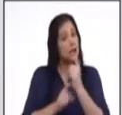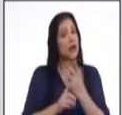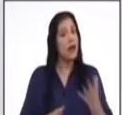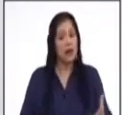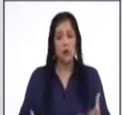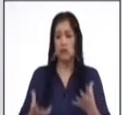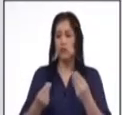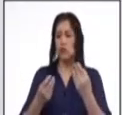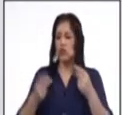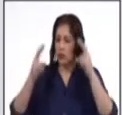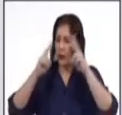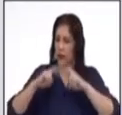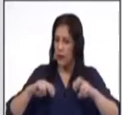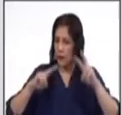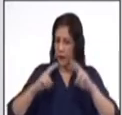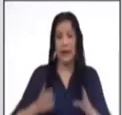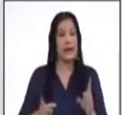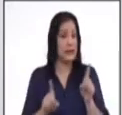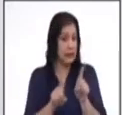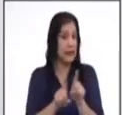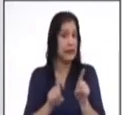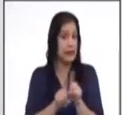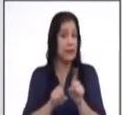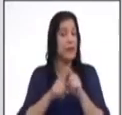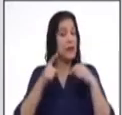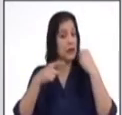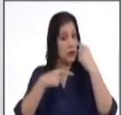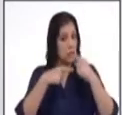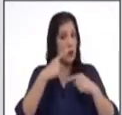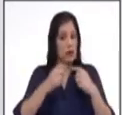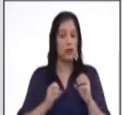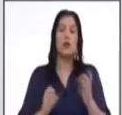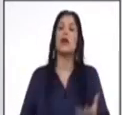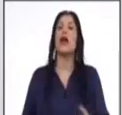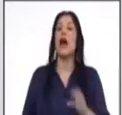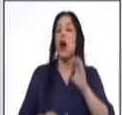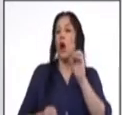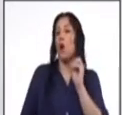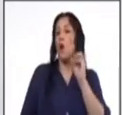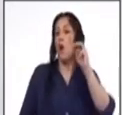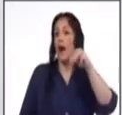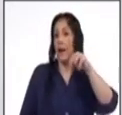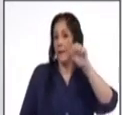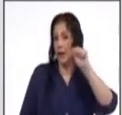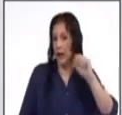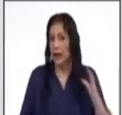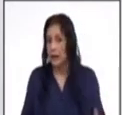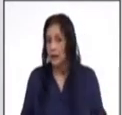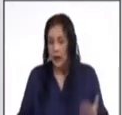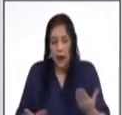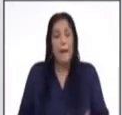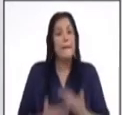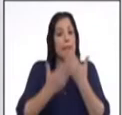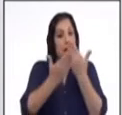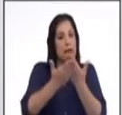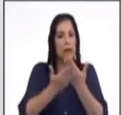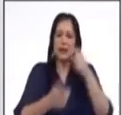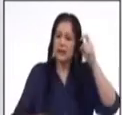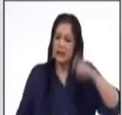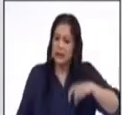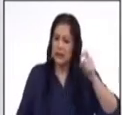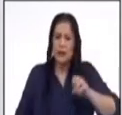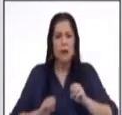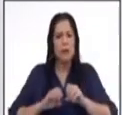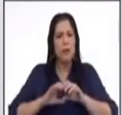Junior, mucho por indagar. Además, les comento que la Organización Mundial de la Salud planteaba la necesidad